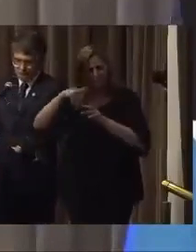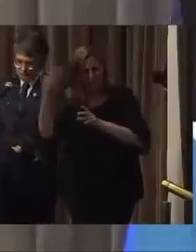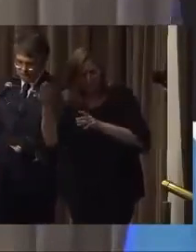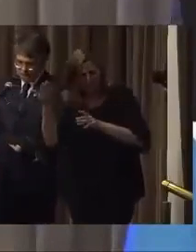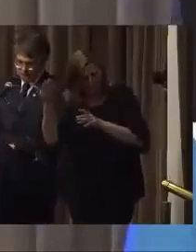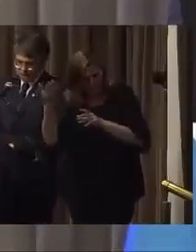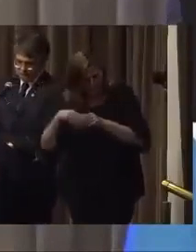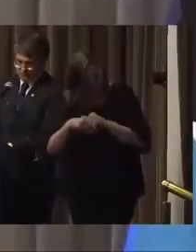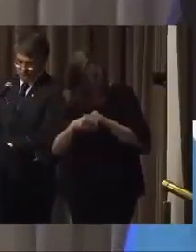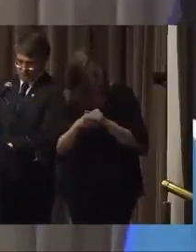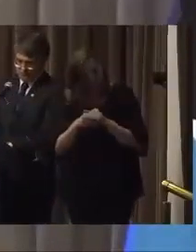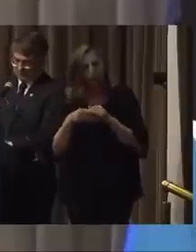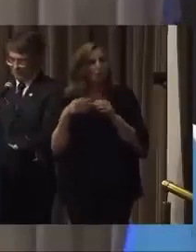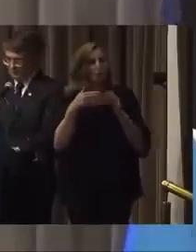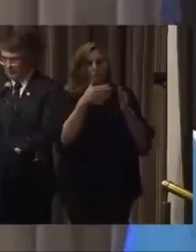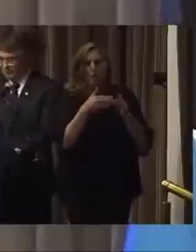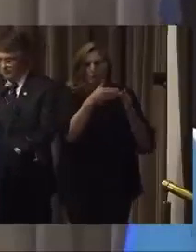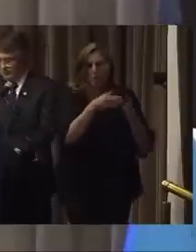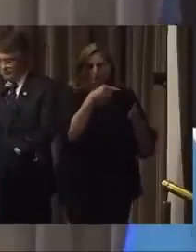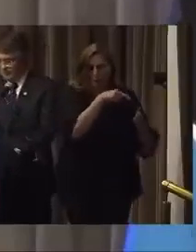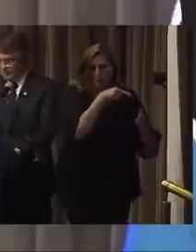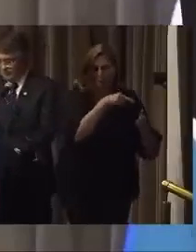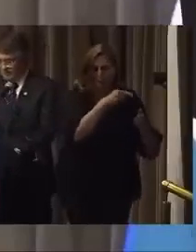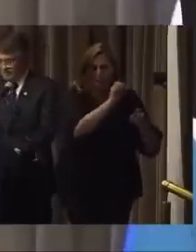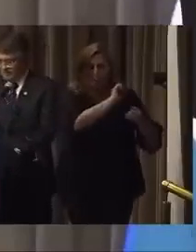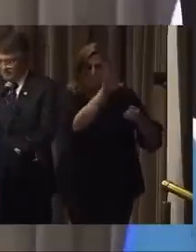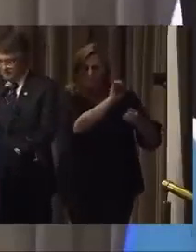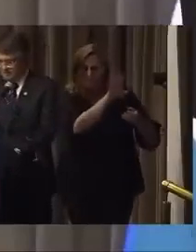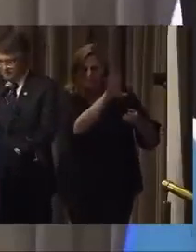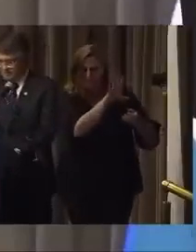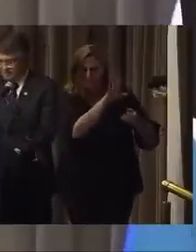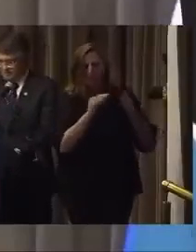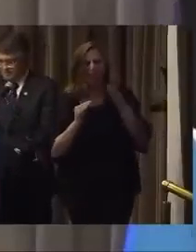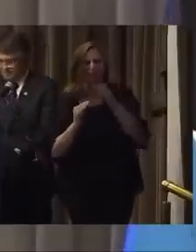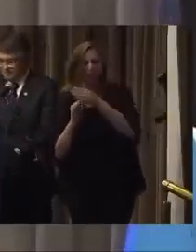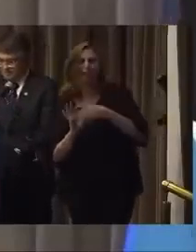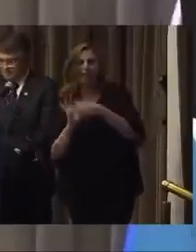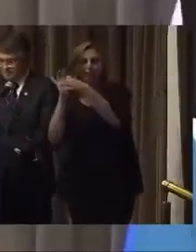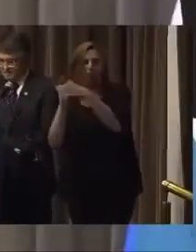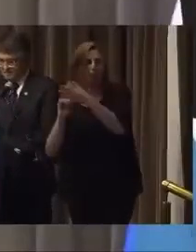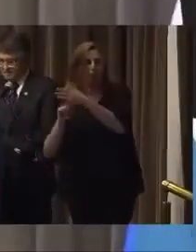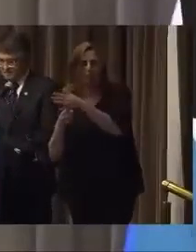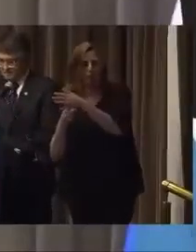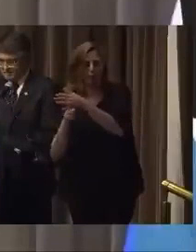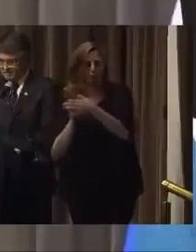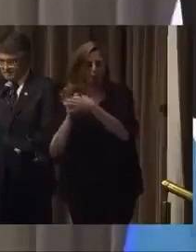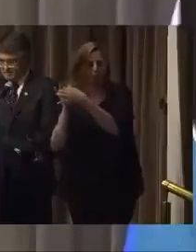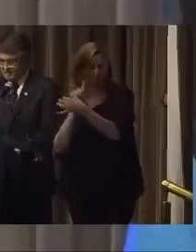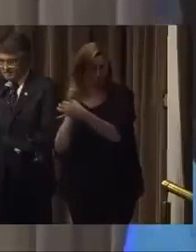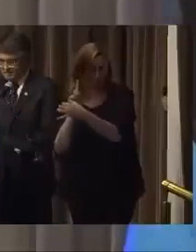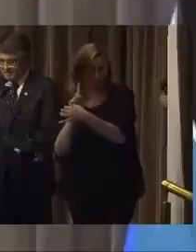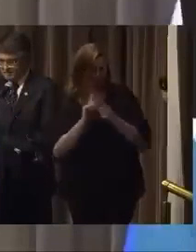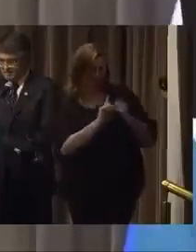Blanca sin tener que depender de la aduana de Buenos Aires. Apoyaremos los polos de desarrollo tecnológicos de la UNS y